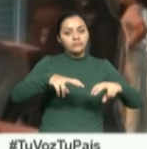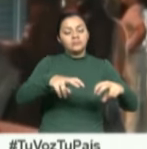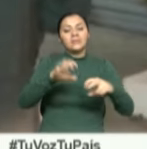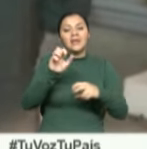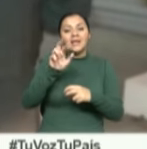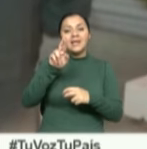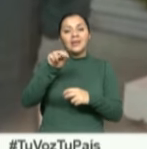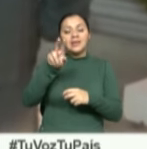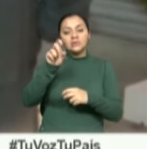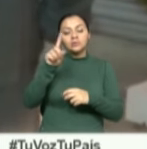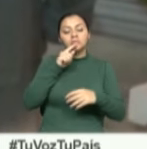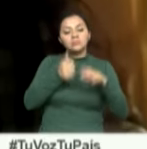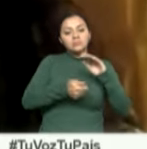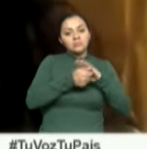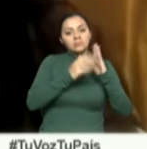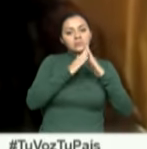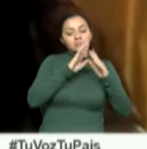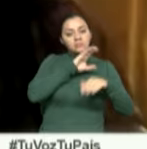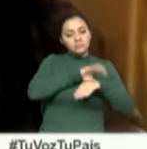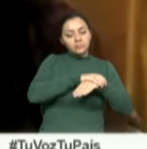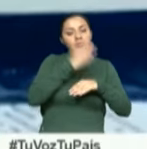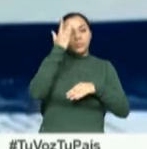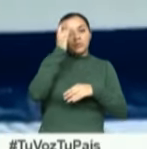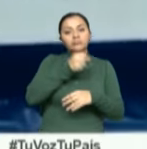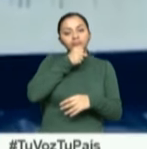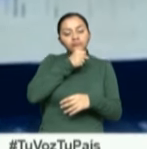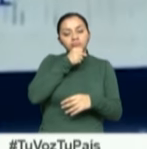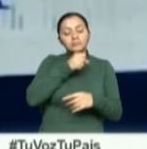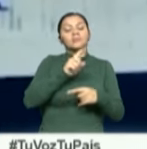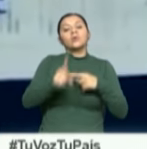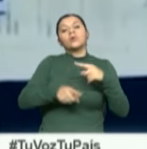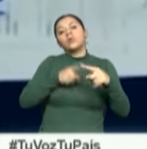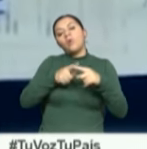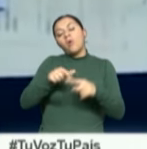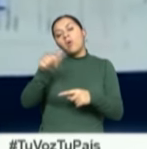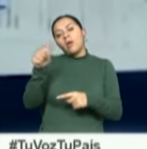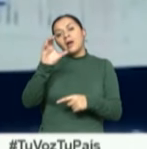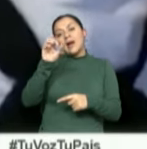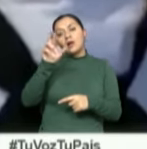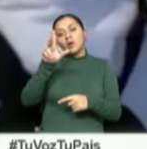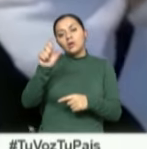arresto domiciliario por ser persona de la tercera edad, mientras que a Carolina A.